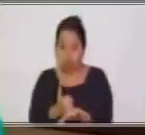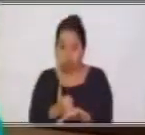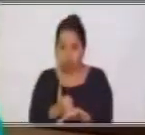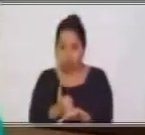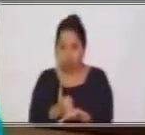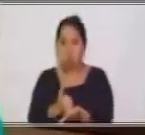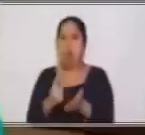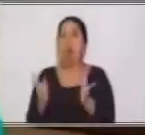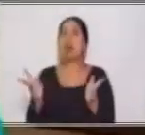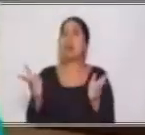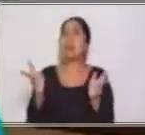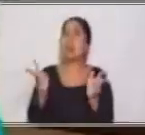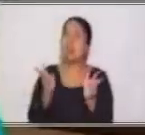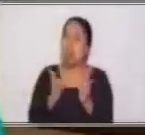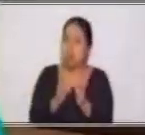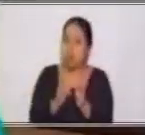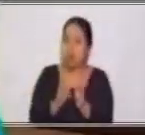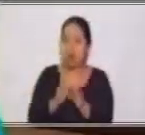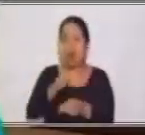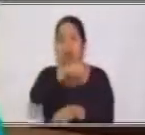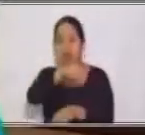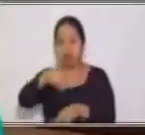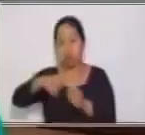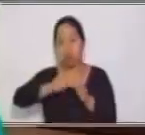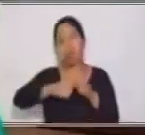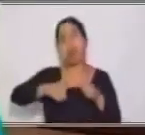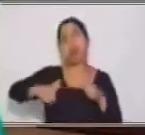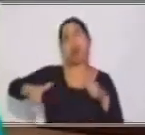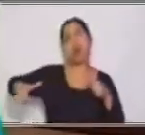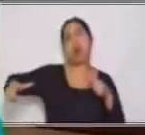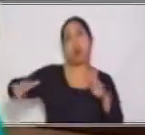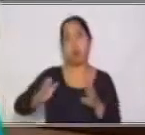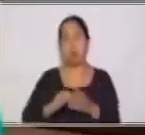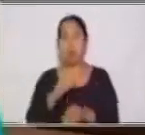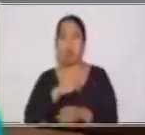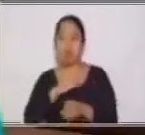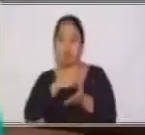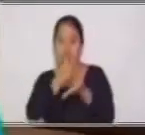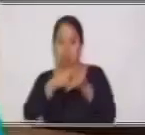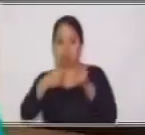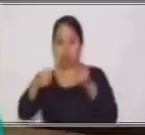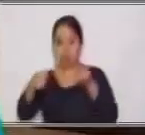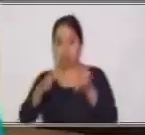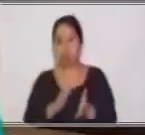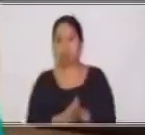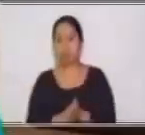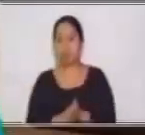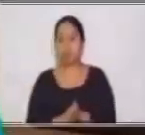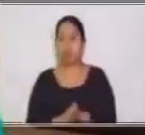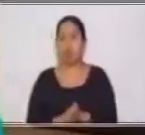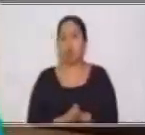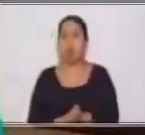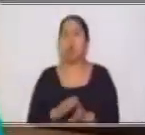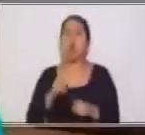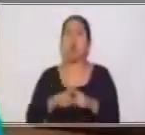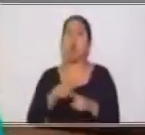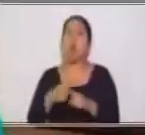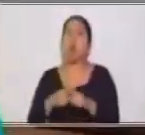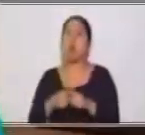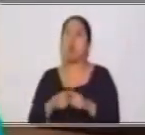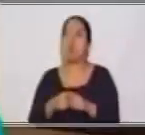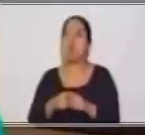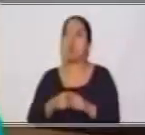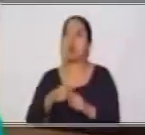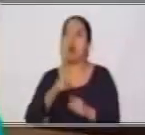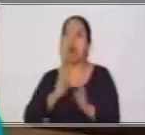o el nombre extenso que yo quiero expresar o escribir en un texto. Regularmente cuando utilizas ya sea las siglas o